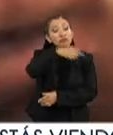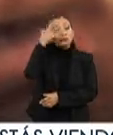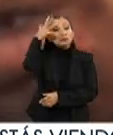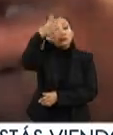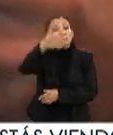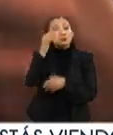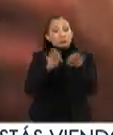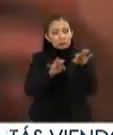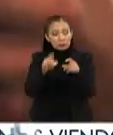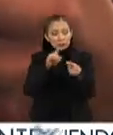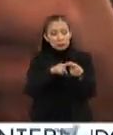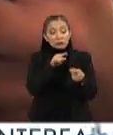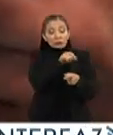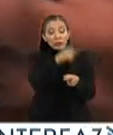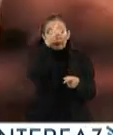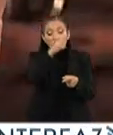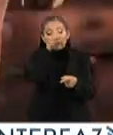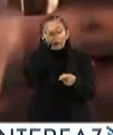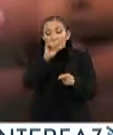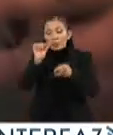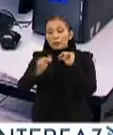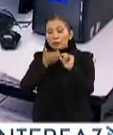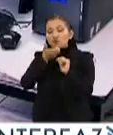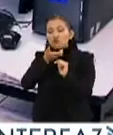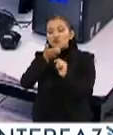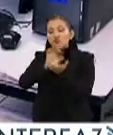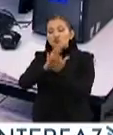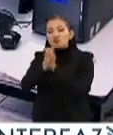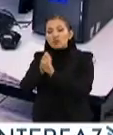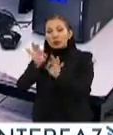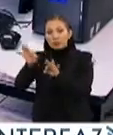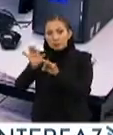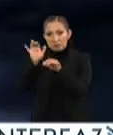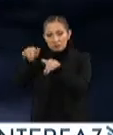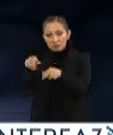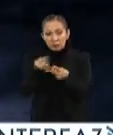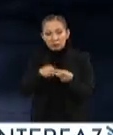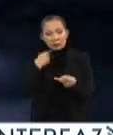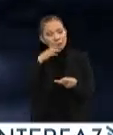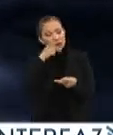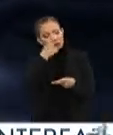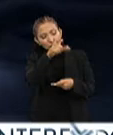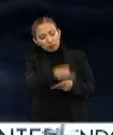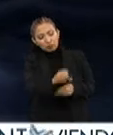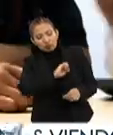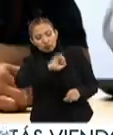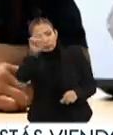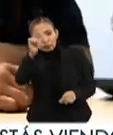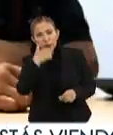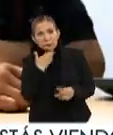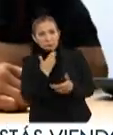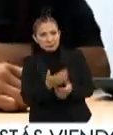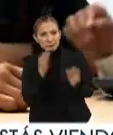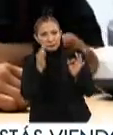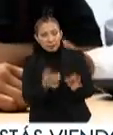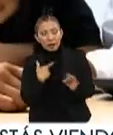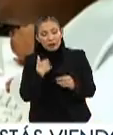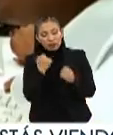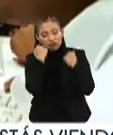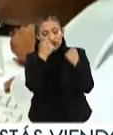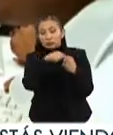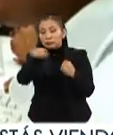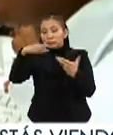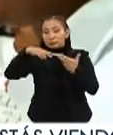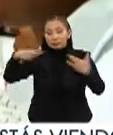trabajarán, facilitar su incorporación al mercado de trabajo, mejorar su perfil y desempeño profesional, potenciar